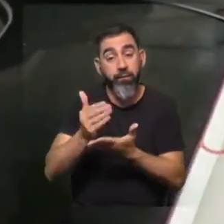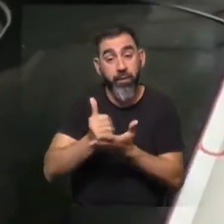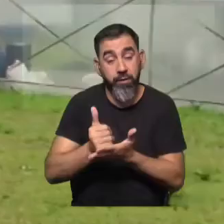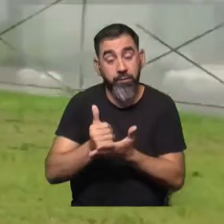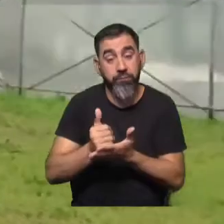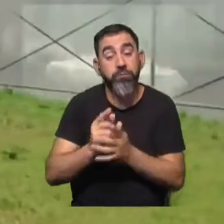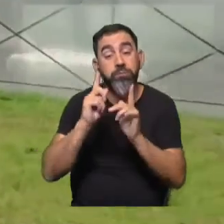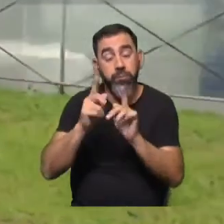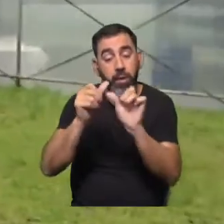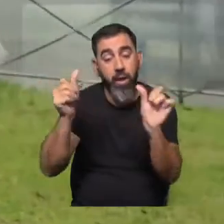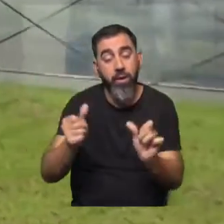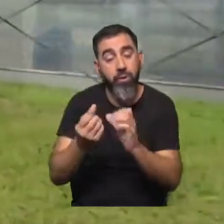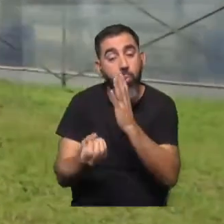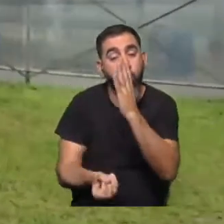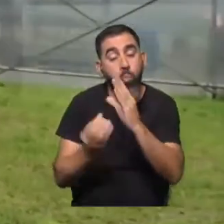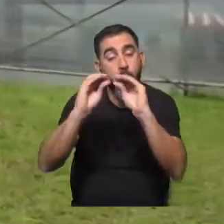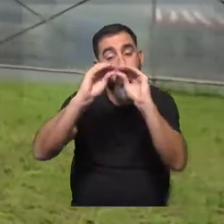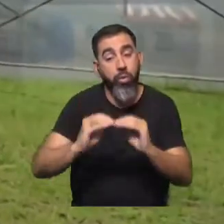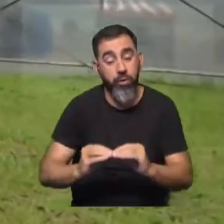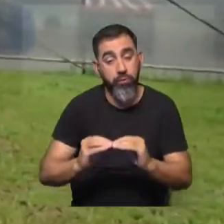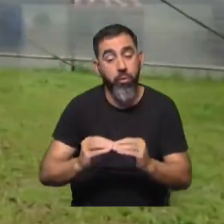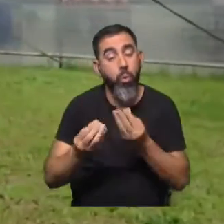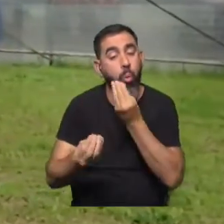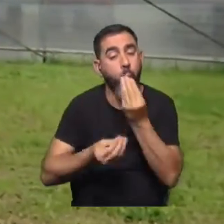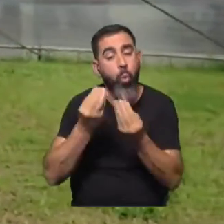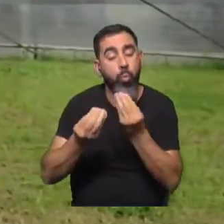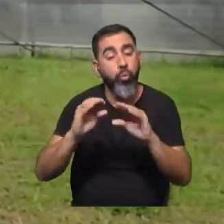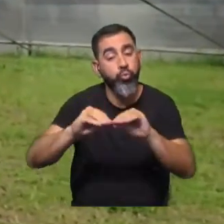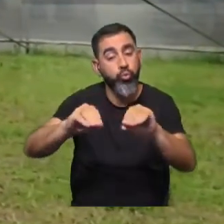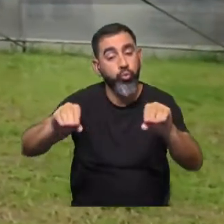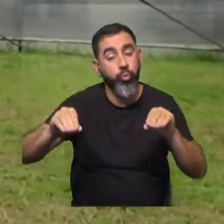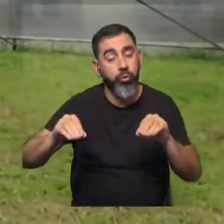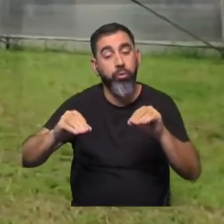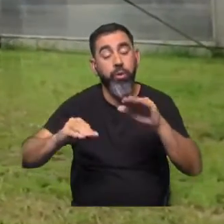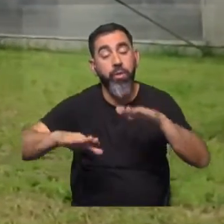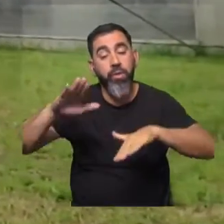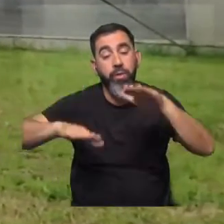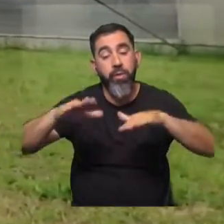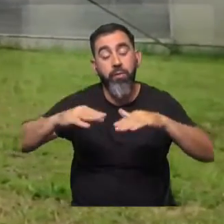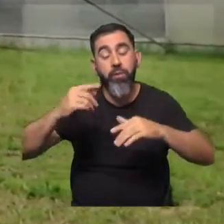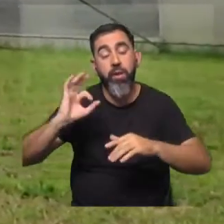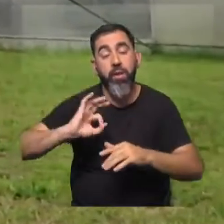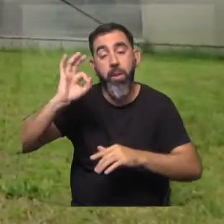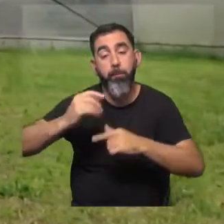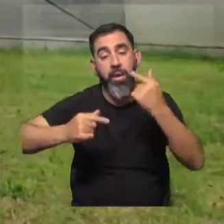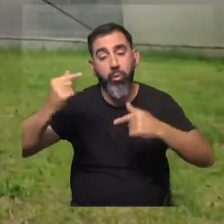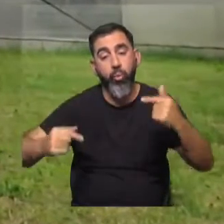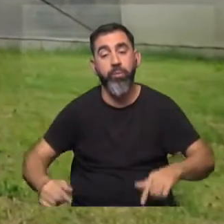están haciendo modelado matemático de cómo se comporta el suelo a distintas temperaturas.